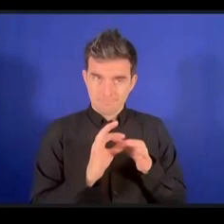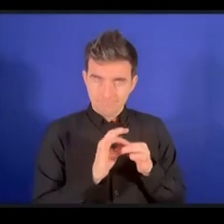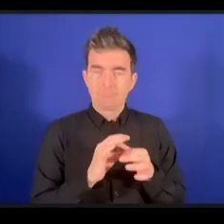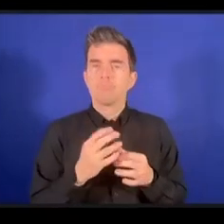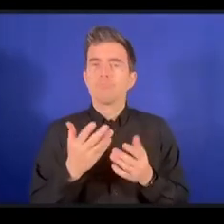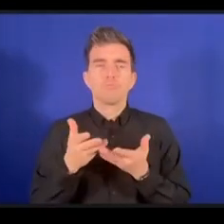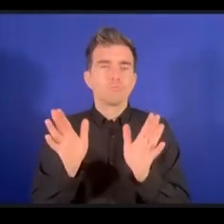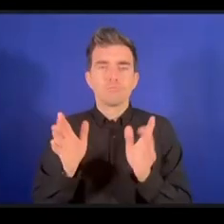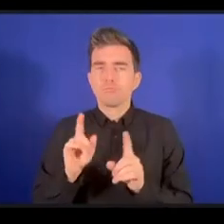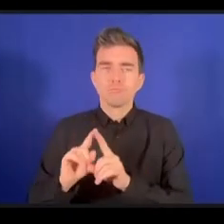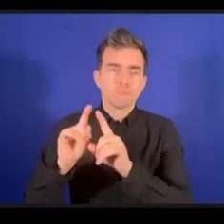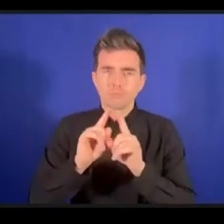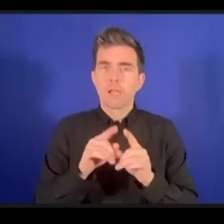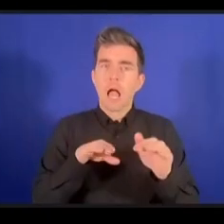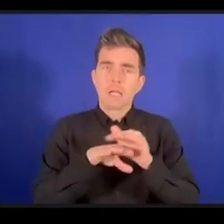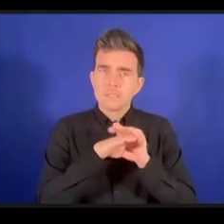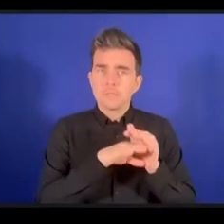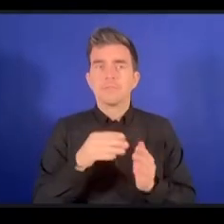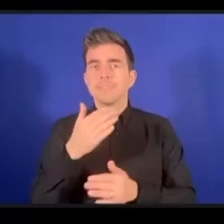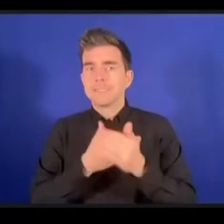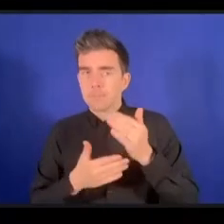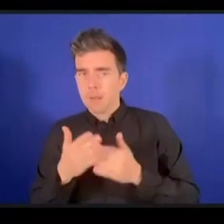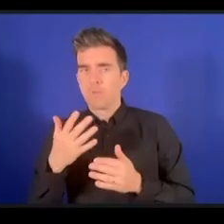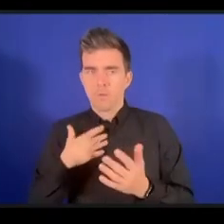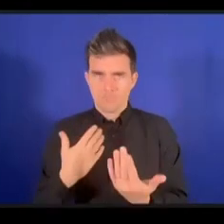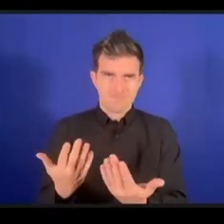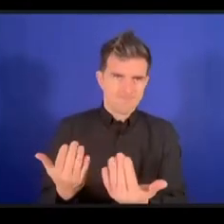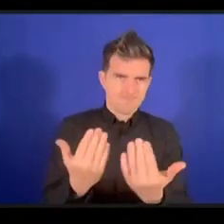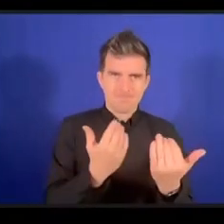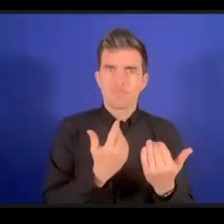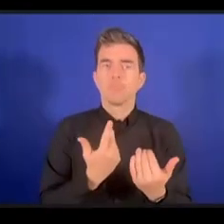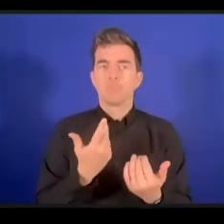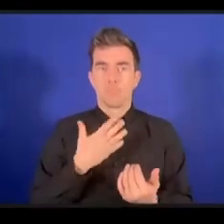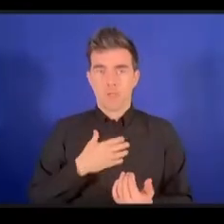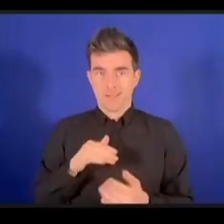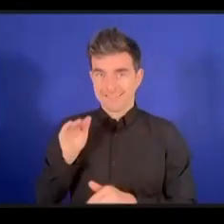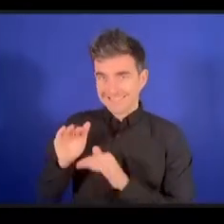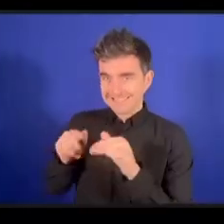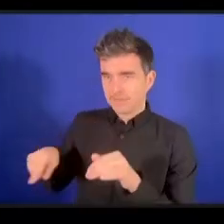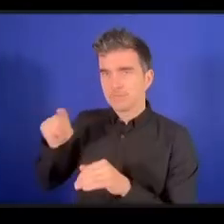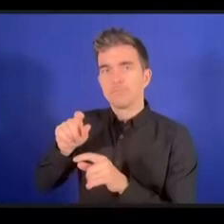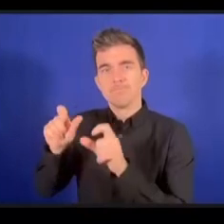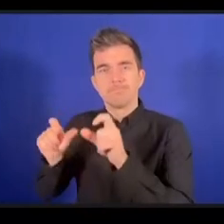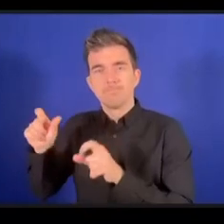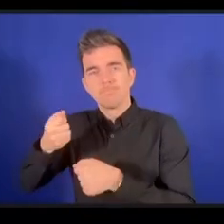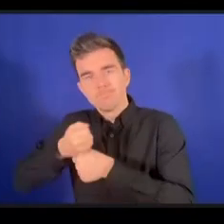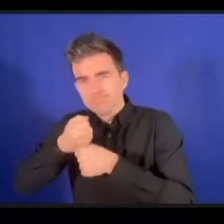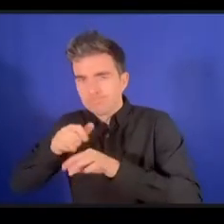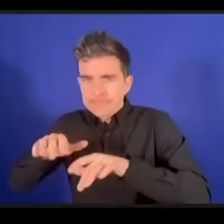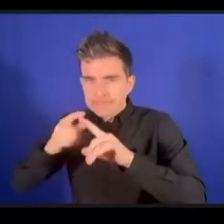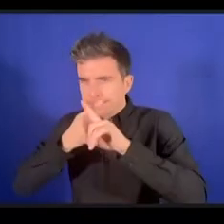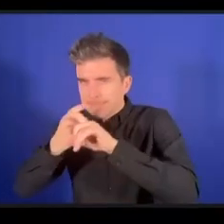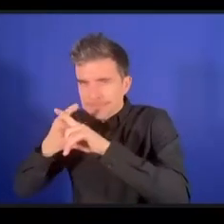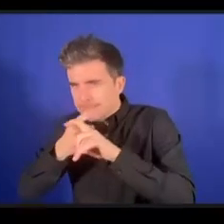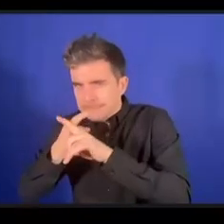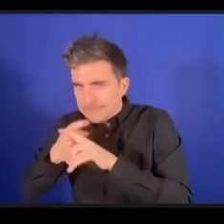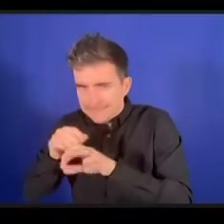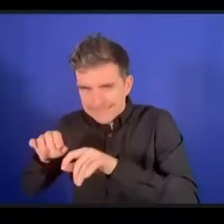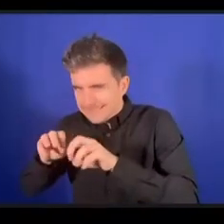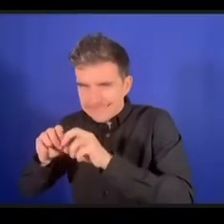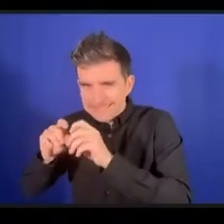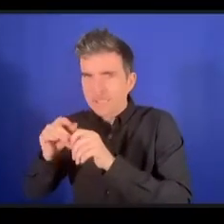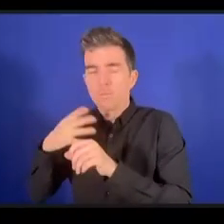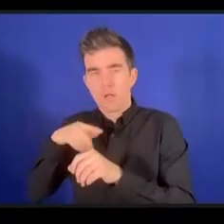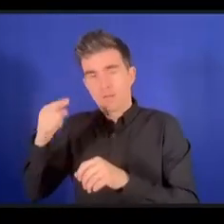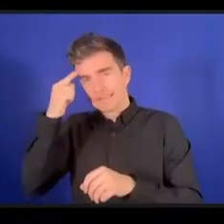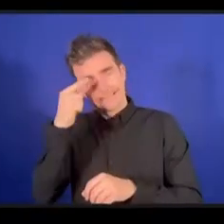y la coalición dinámica sobre accesibilidad y discapacidad siempre alienta y fomenta que se sigan estos